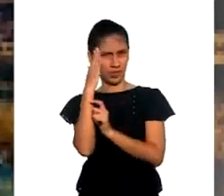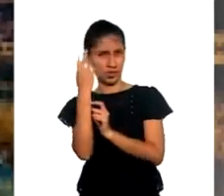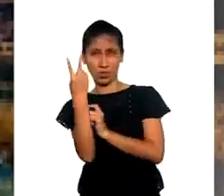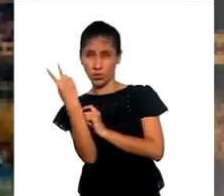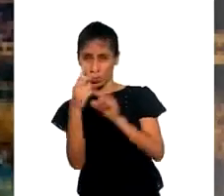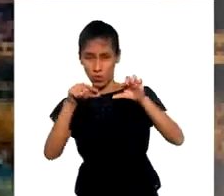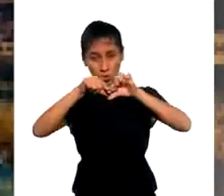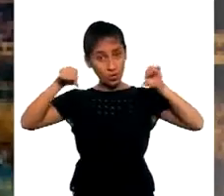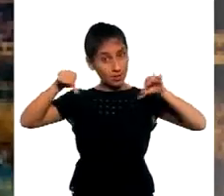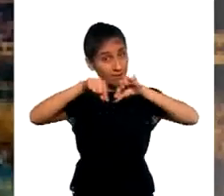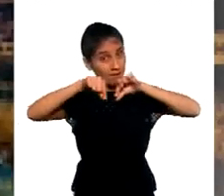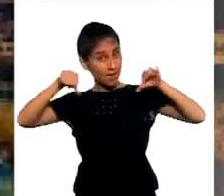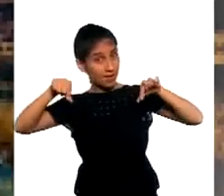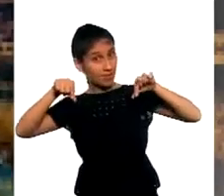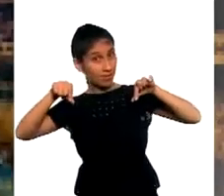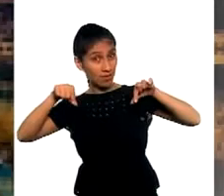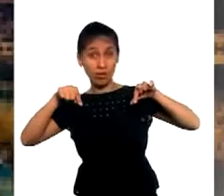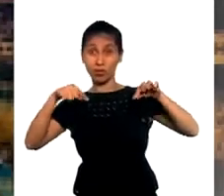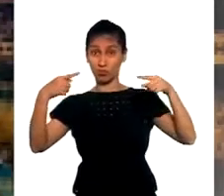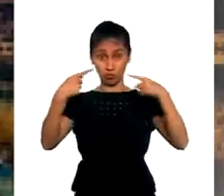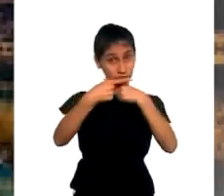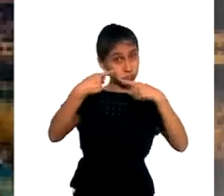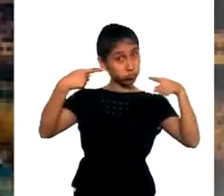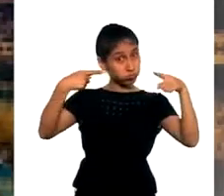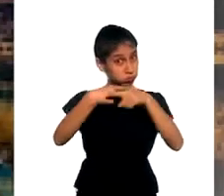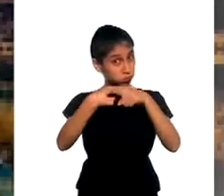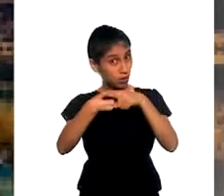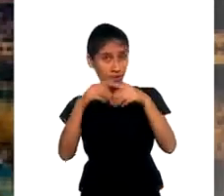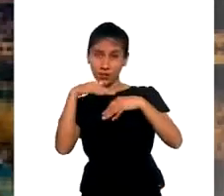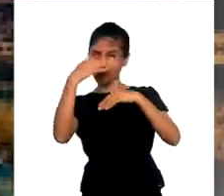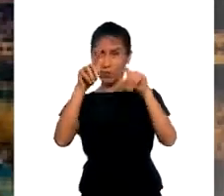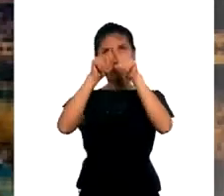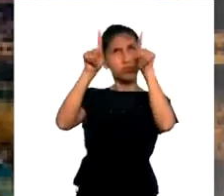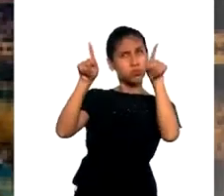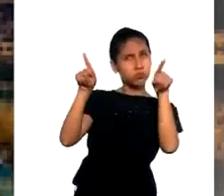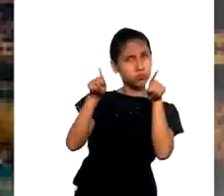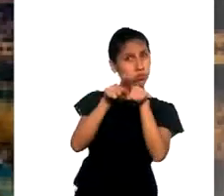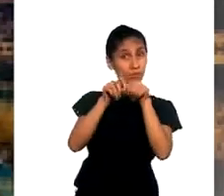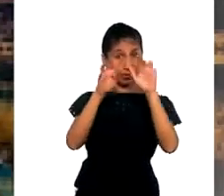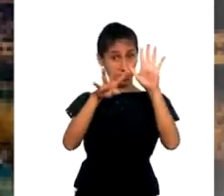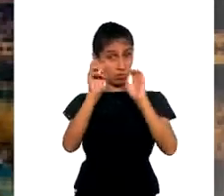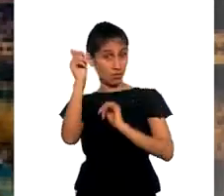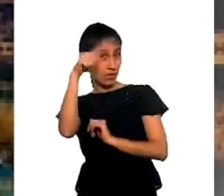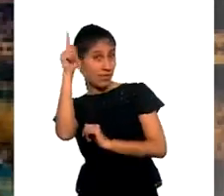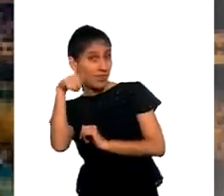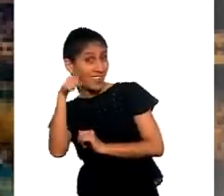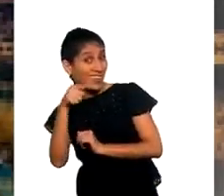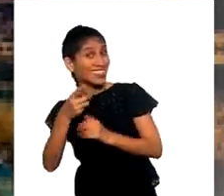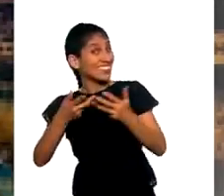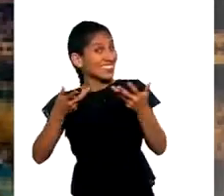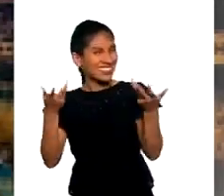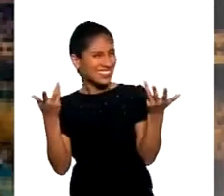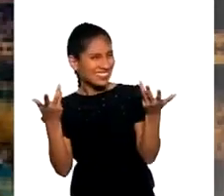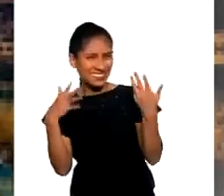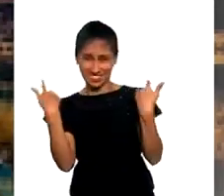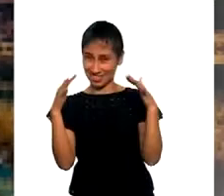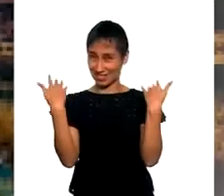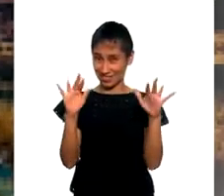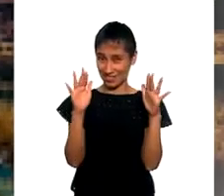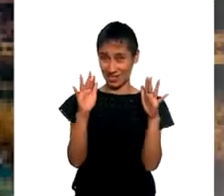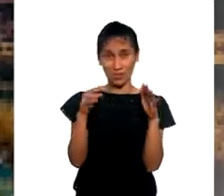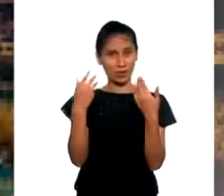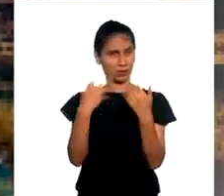líneas se cruzan y forman un ángulo recto o de 90 grados estas